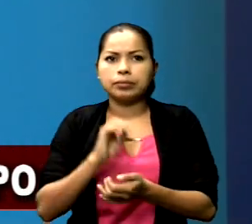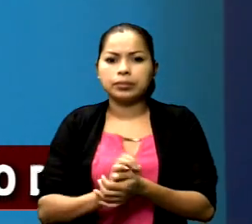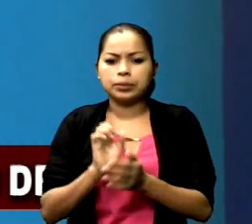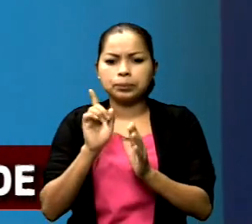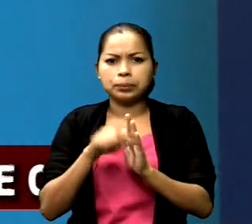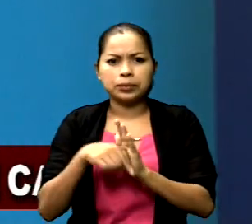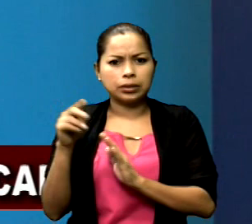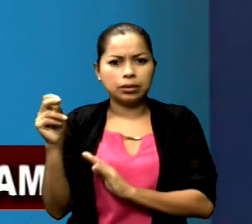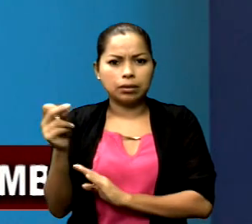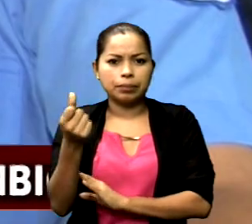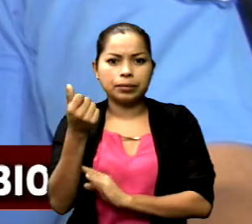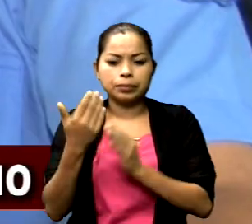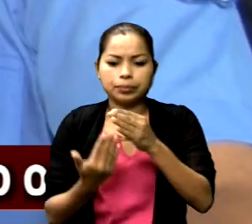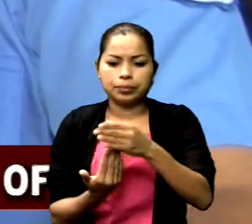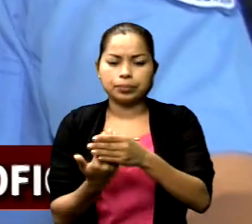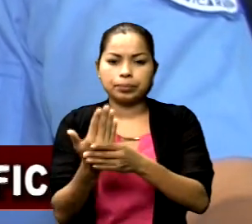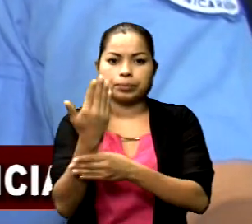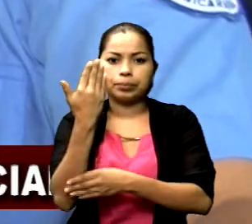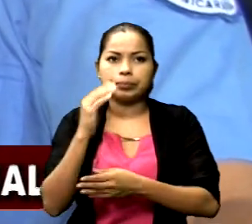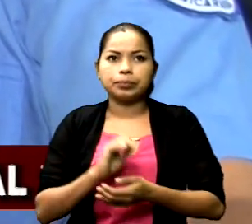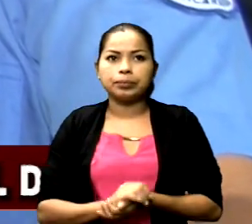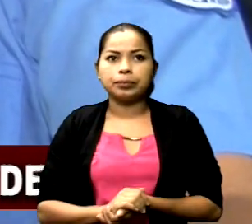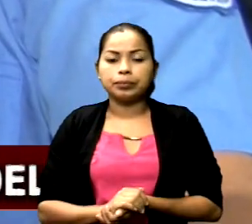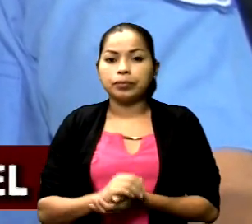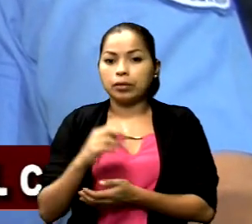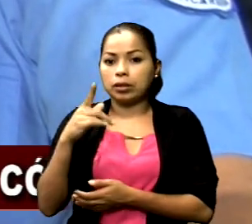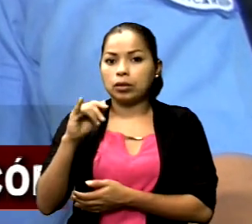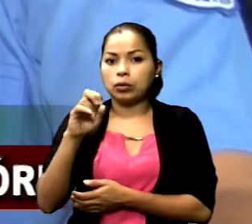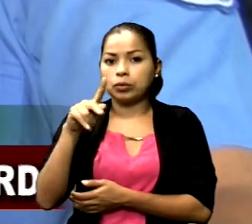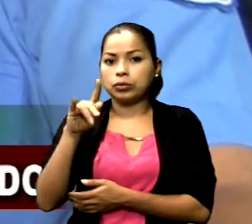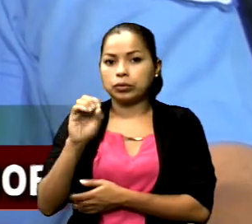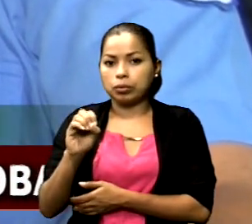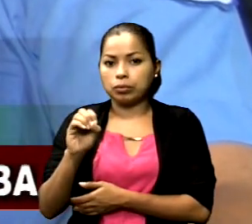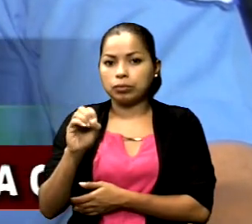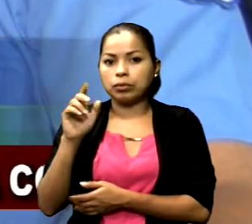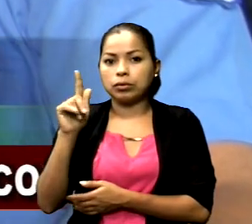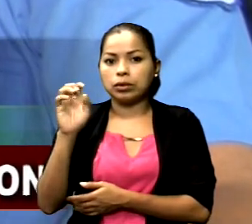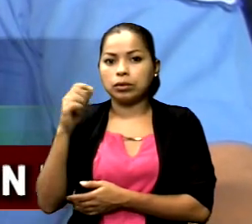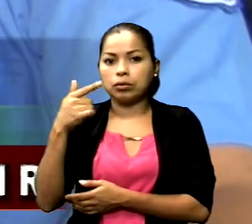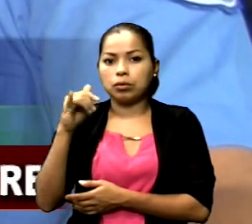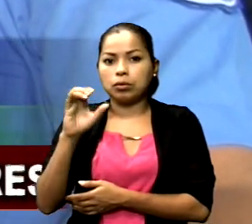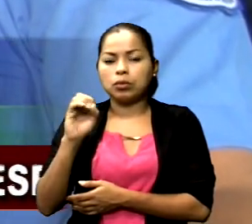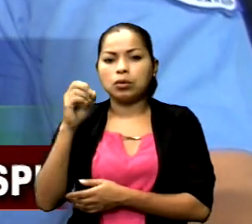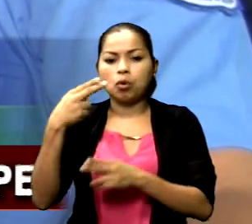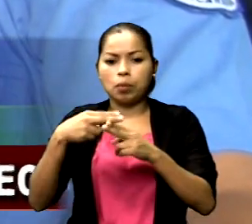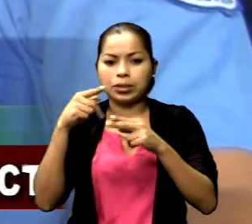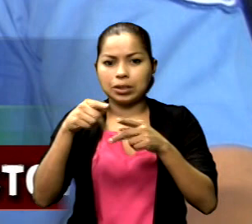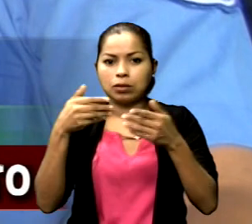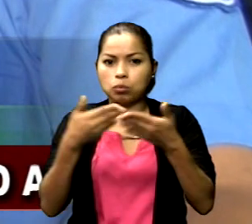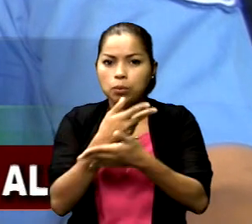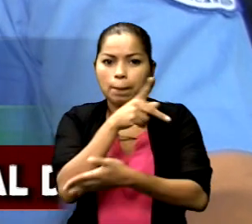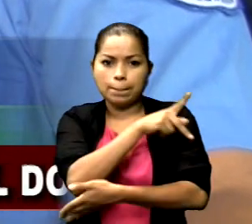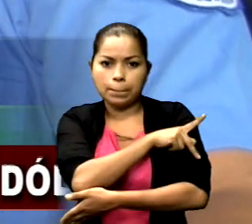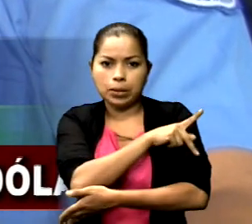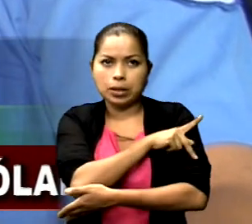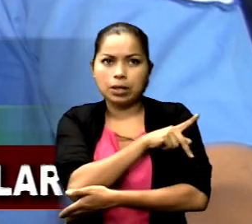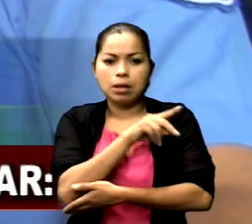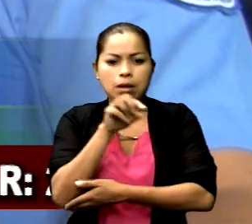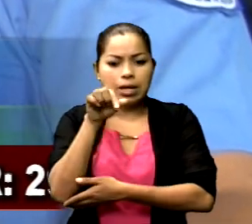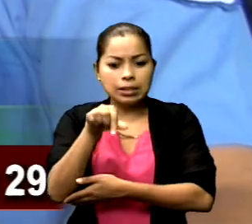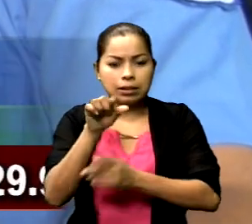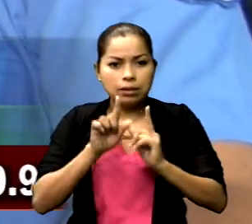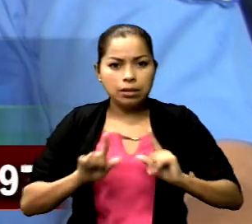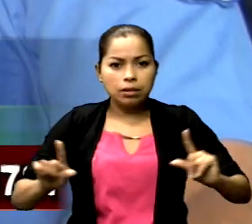nada, ahí nomás le sale el documento. En el caso de los kioscos tecnológicos, los ciudadanos reciben inmediatamente en ese mismo